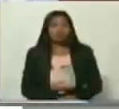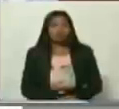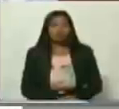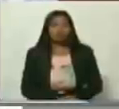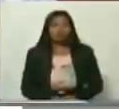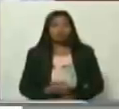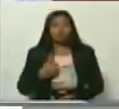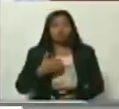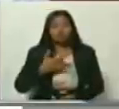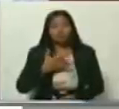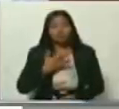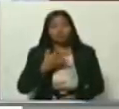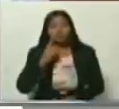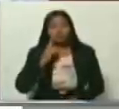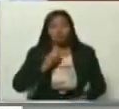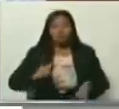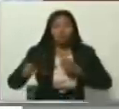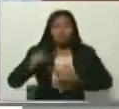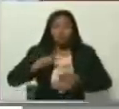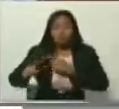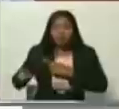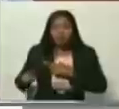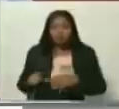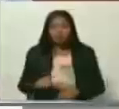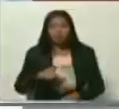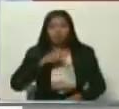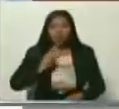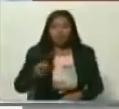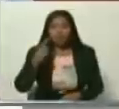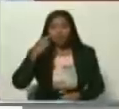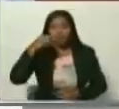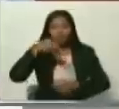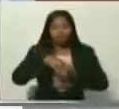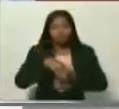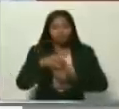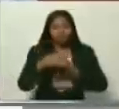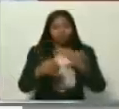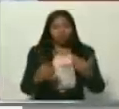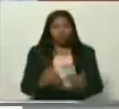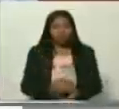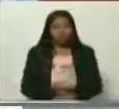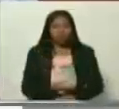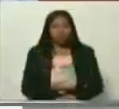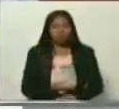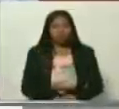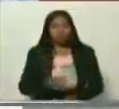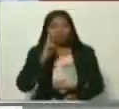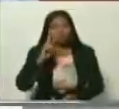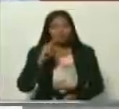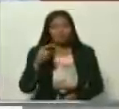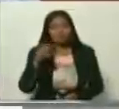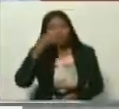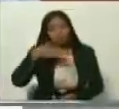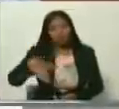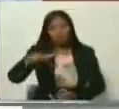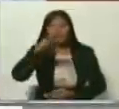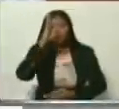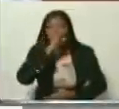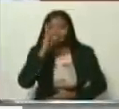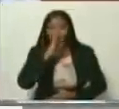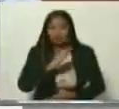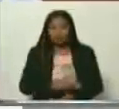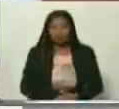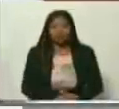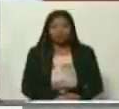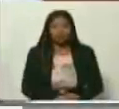siento obligado a fijar posición ante el pueblo de Barinas,